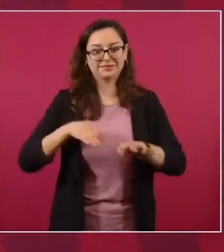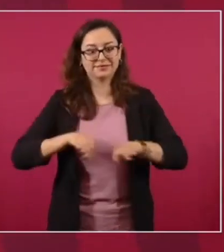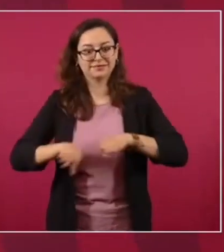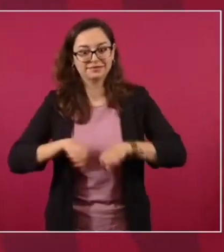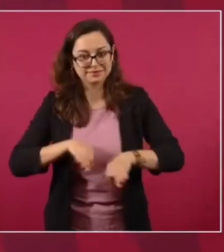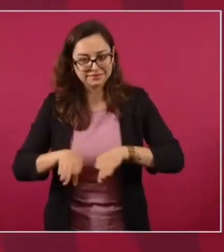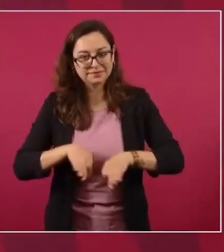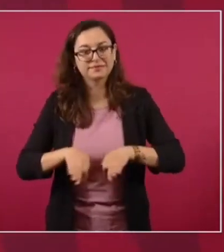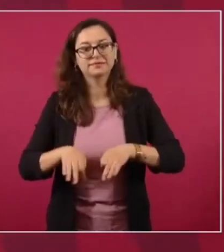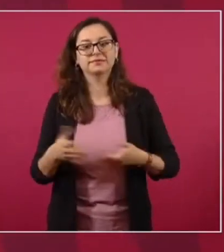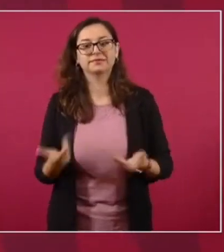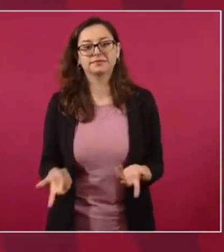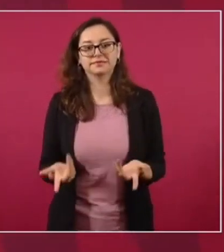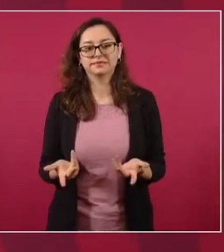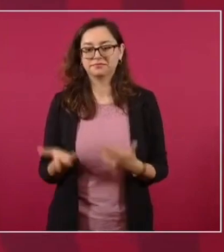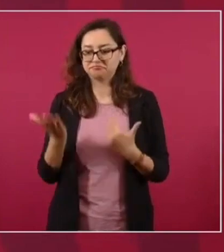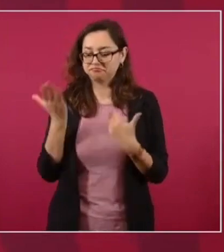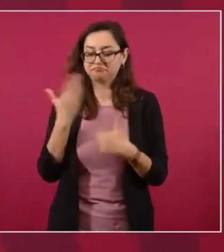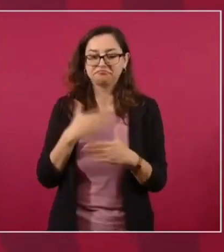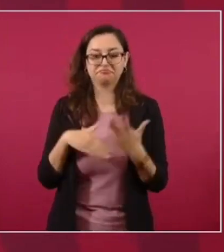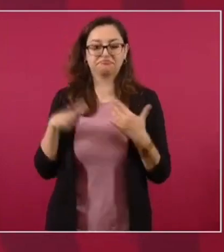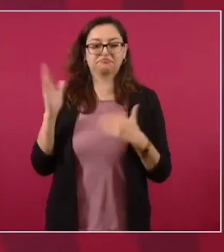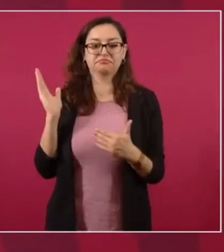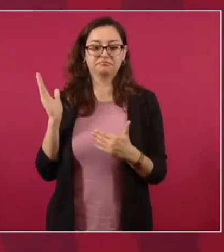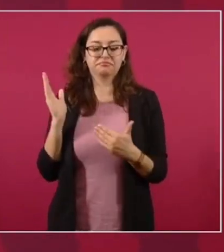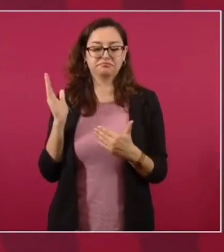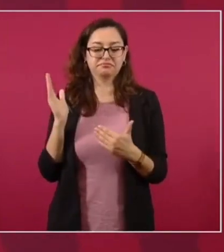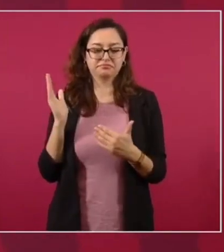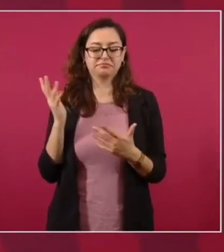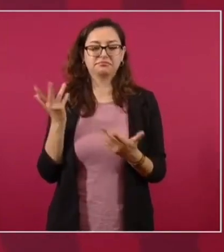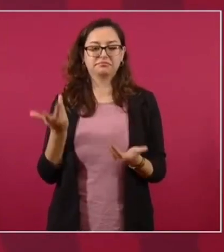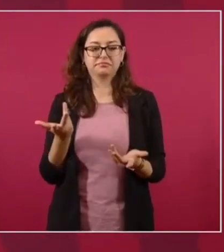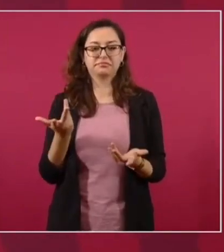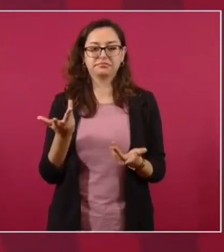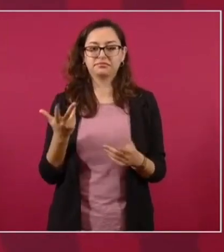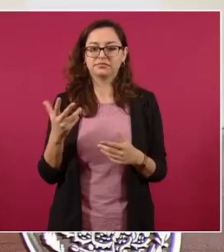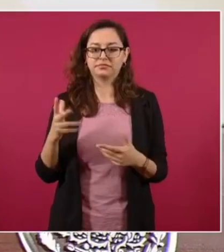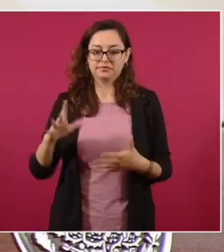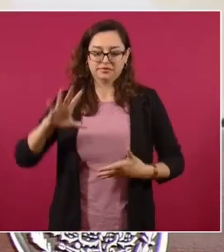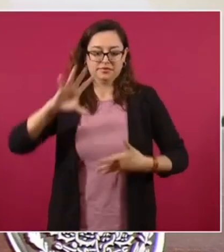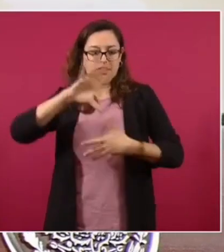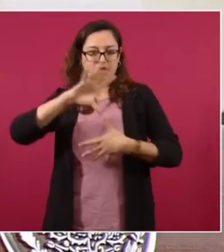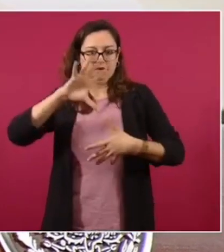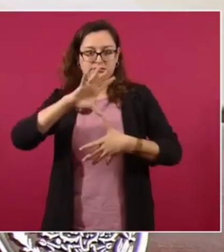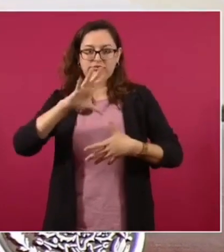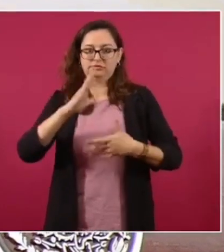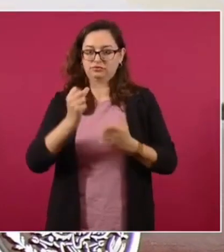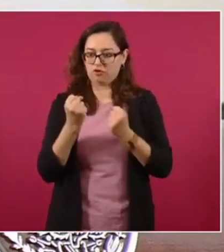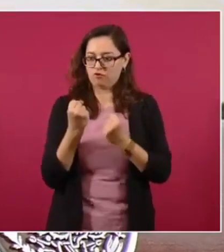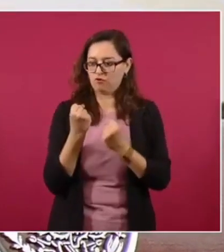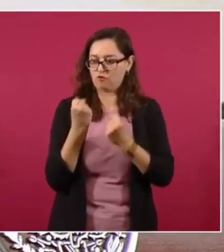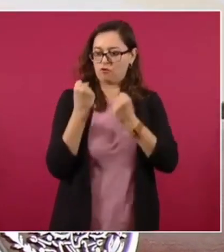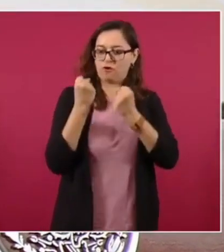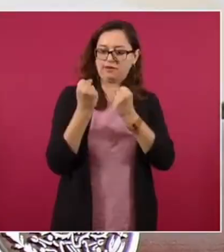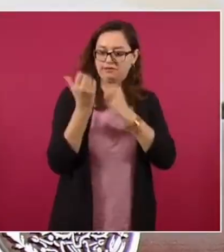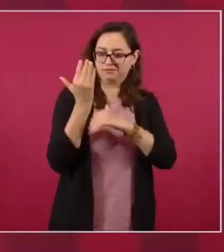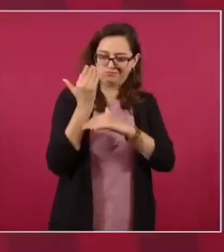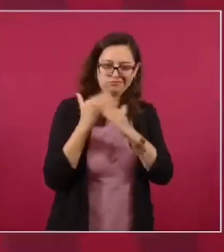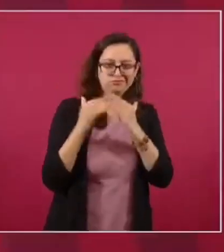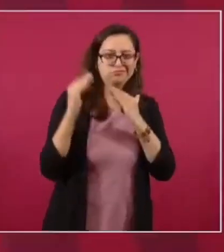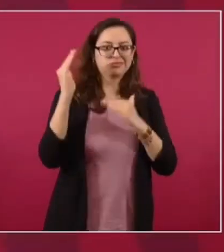para salir adelante, para que sea la región más importante del mundo, sin